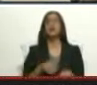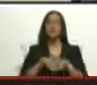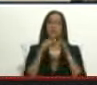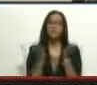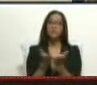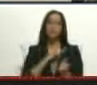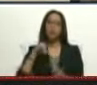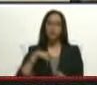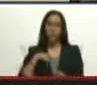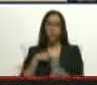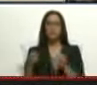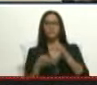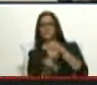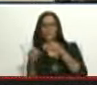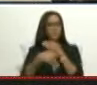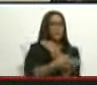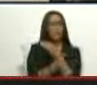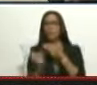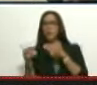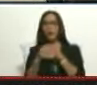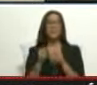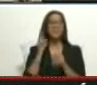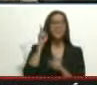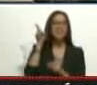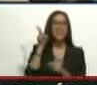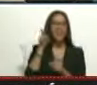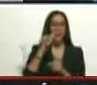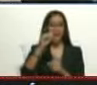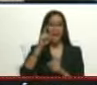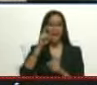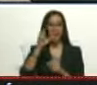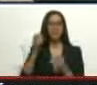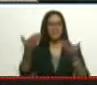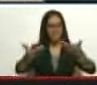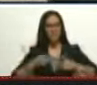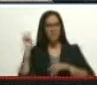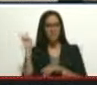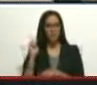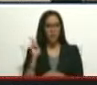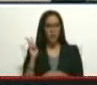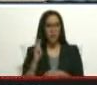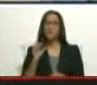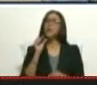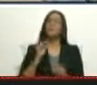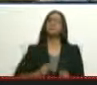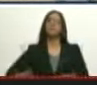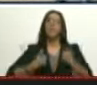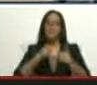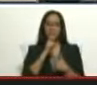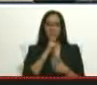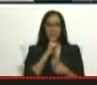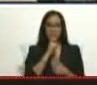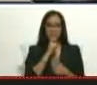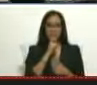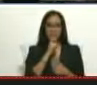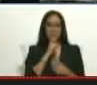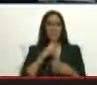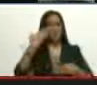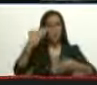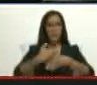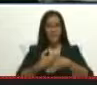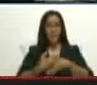nosotros triangulábamos y él las traía a Venezuela. En el momento más duro en que nos bloquearon